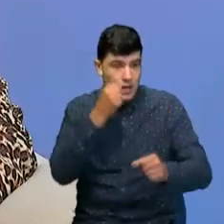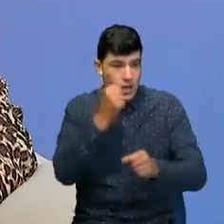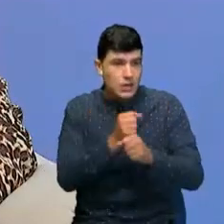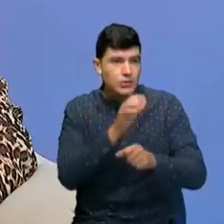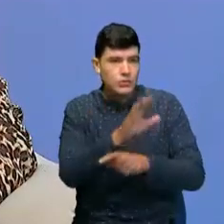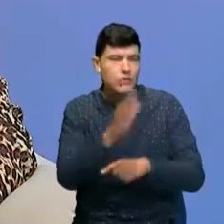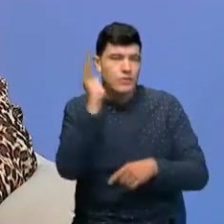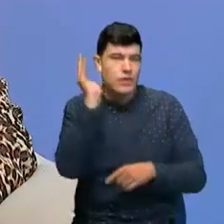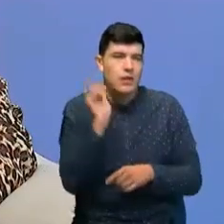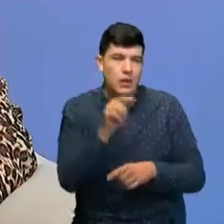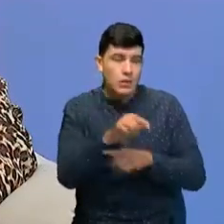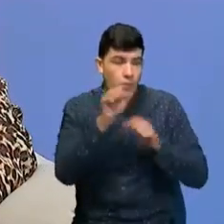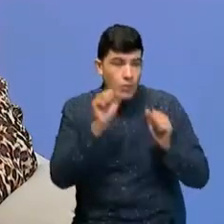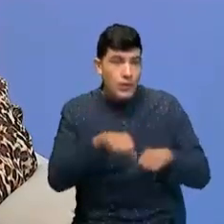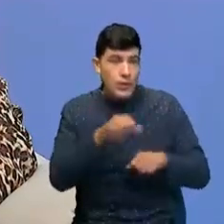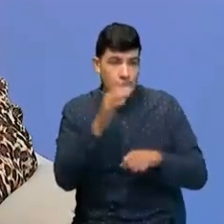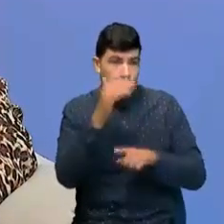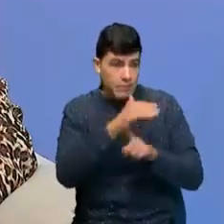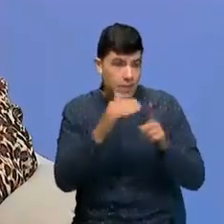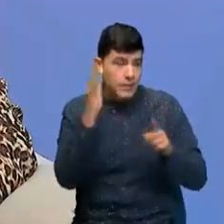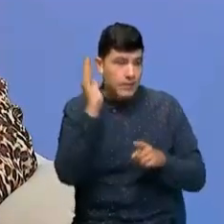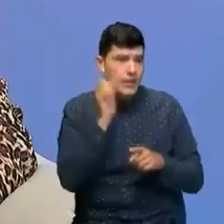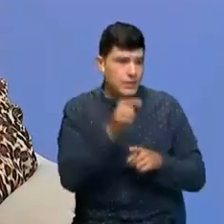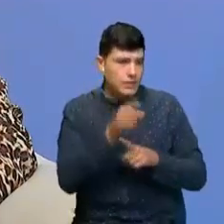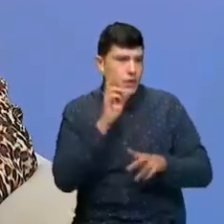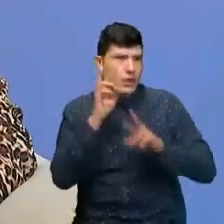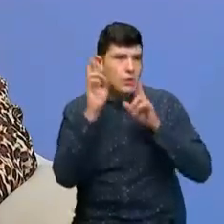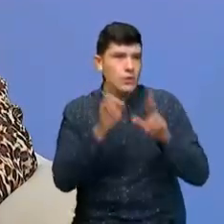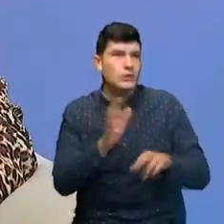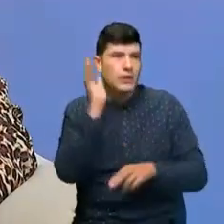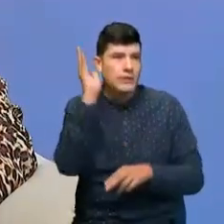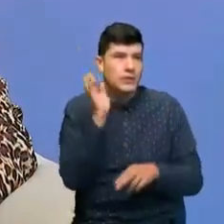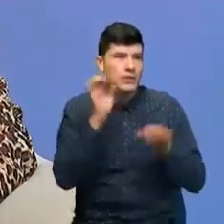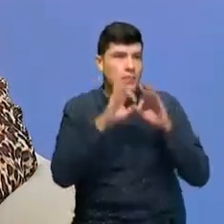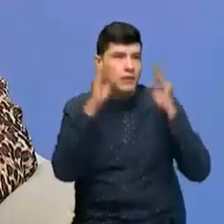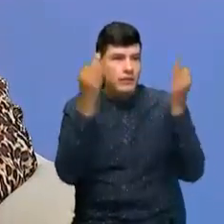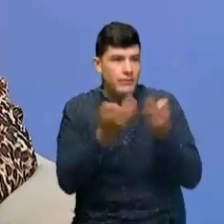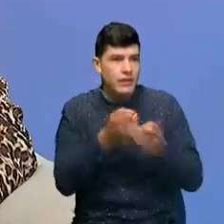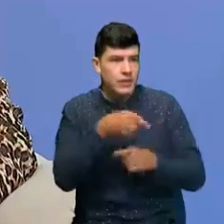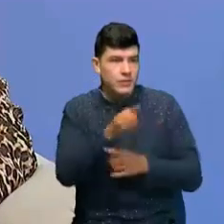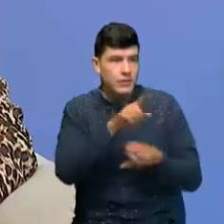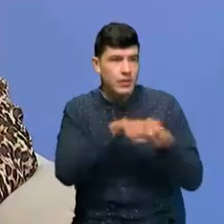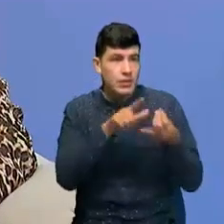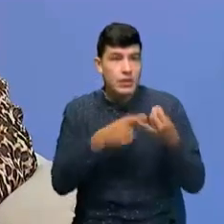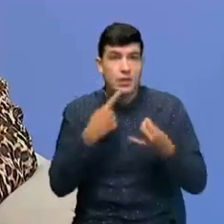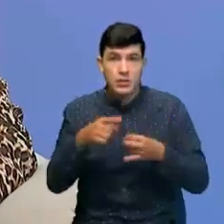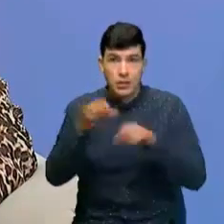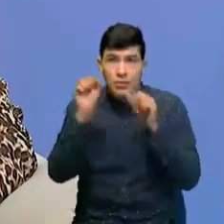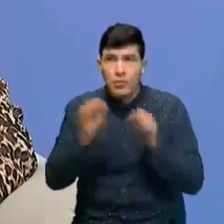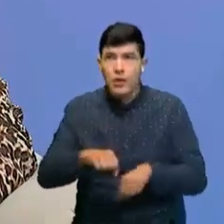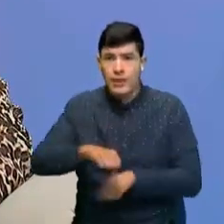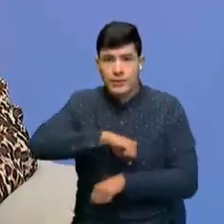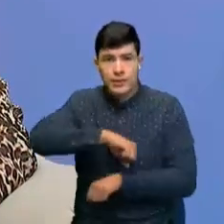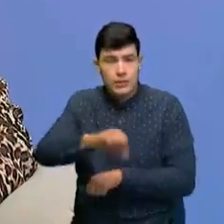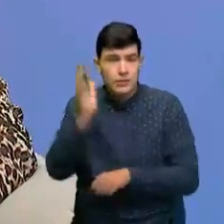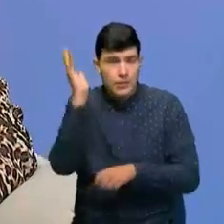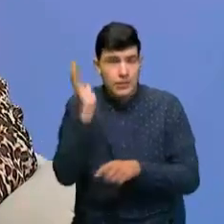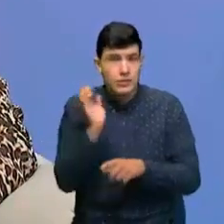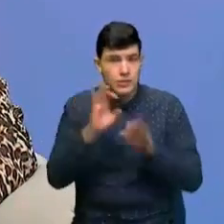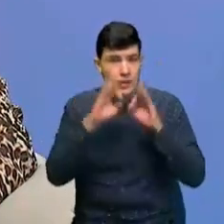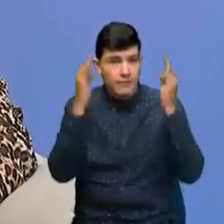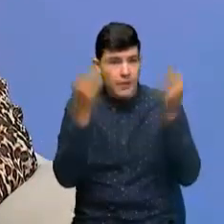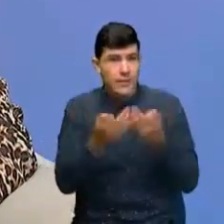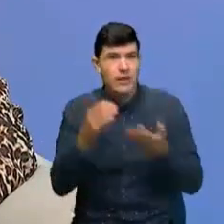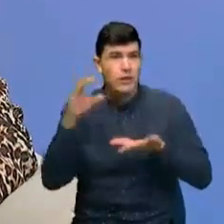de pensiones, si está en prima media, le reconoce la pensión familiar en este caso. Es decir, puede tener derecho a una pensión familiar